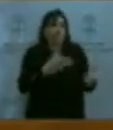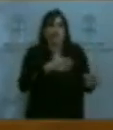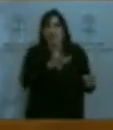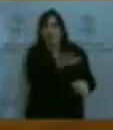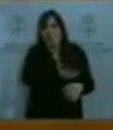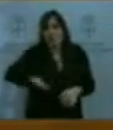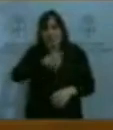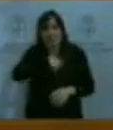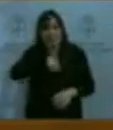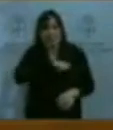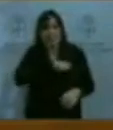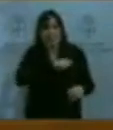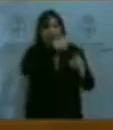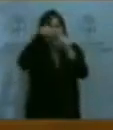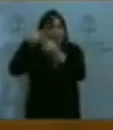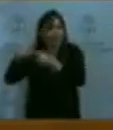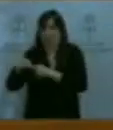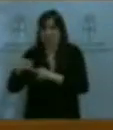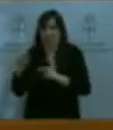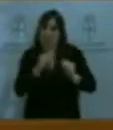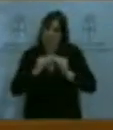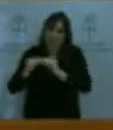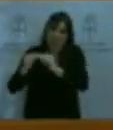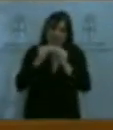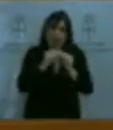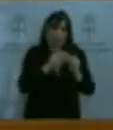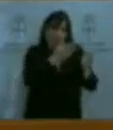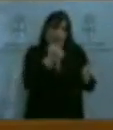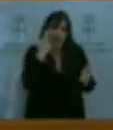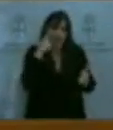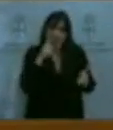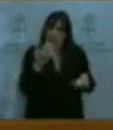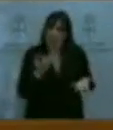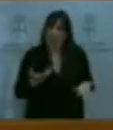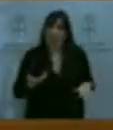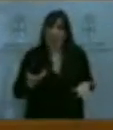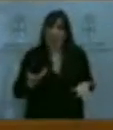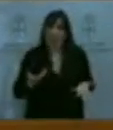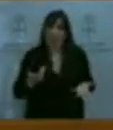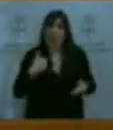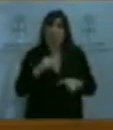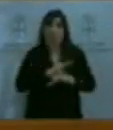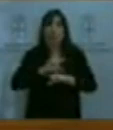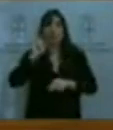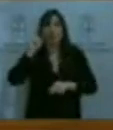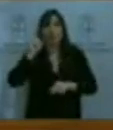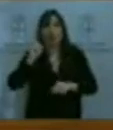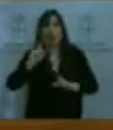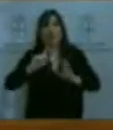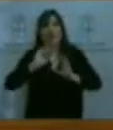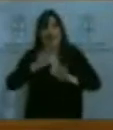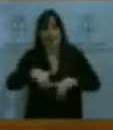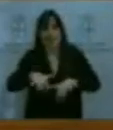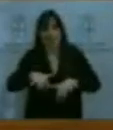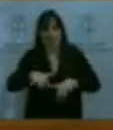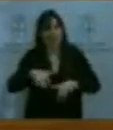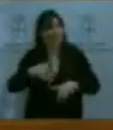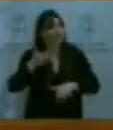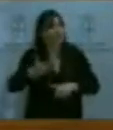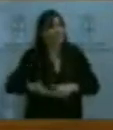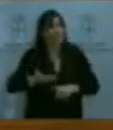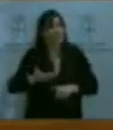mentalícese y sépalo, y además secundo las palabras del consejero de Educación de Castilla y León, es fundamental una EBAU única para toda